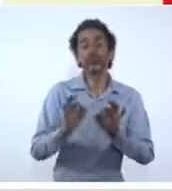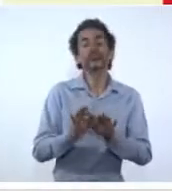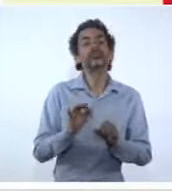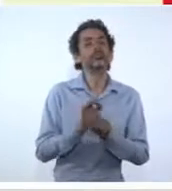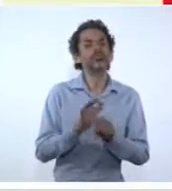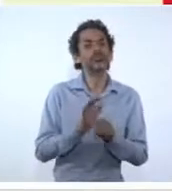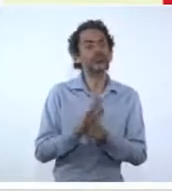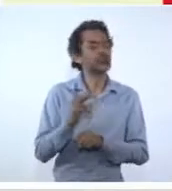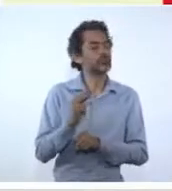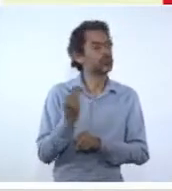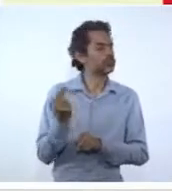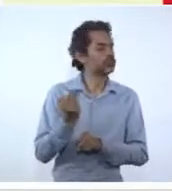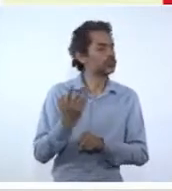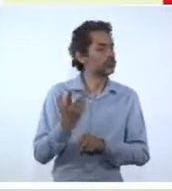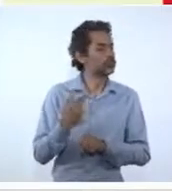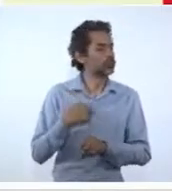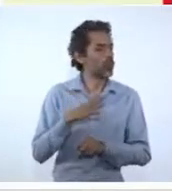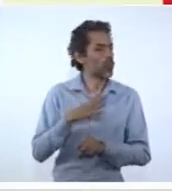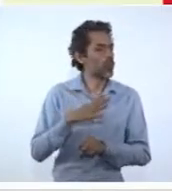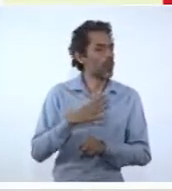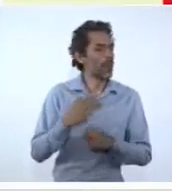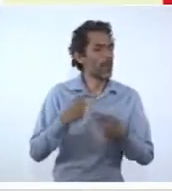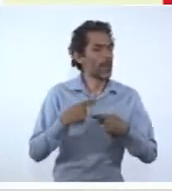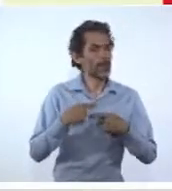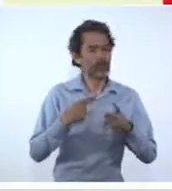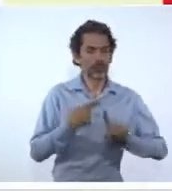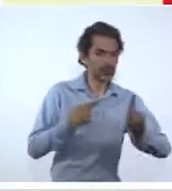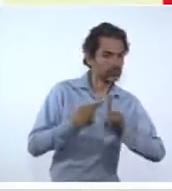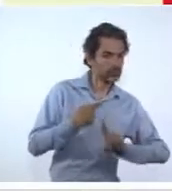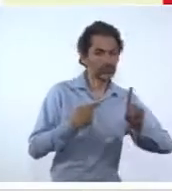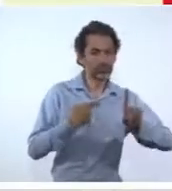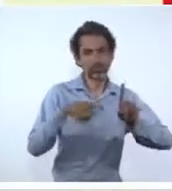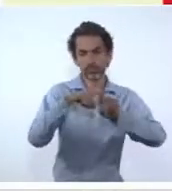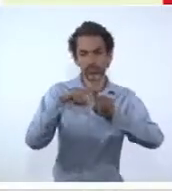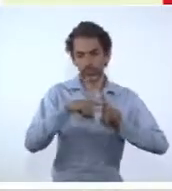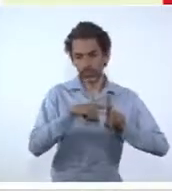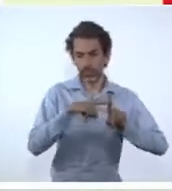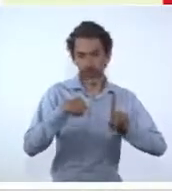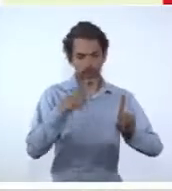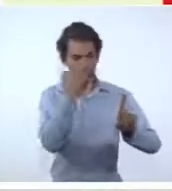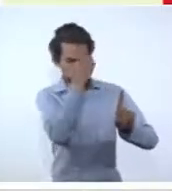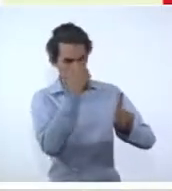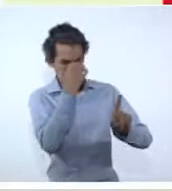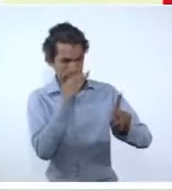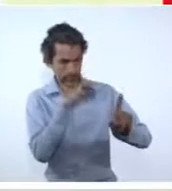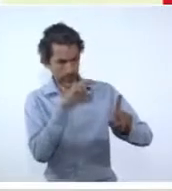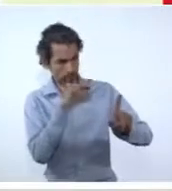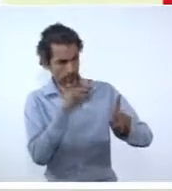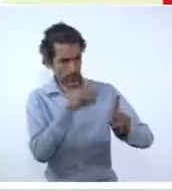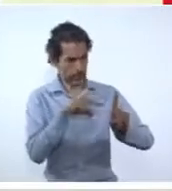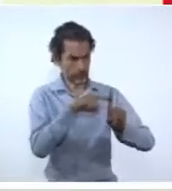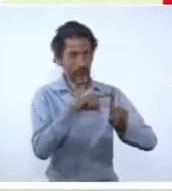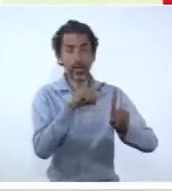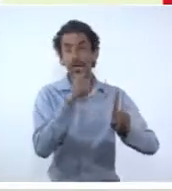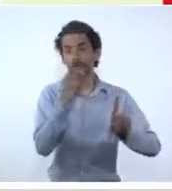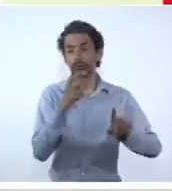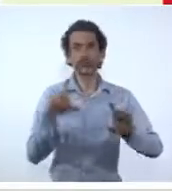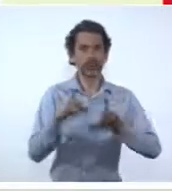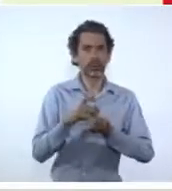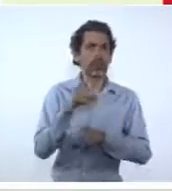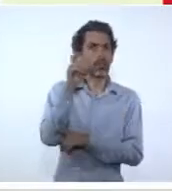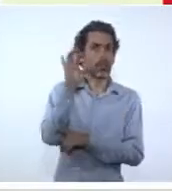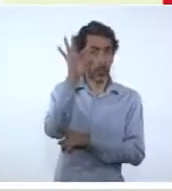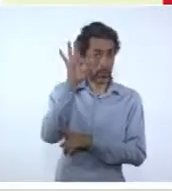sigue disminuyendo el número de personas positivas a las que se le realiza la prueba. Todavía sigue siendo un porcentaje